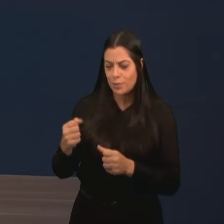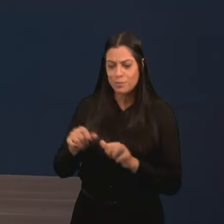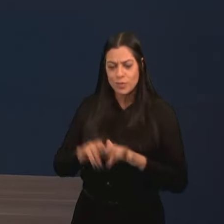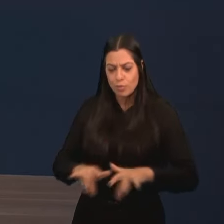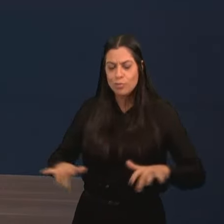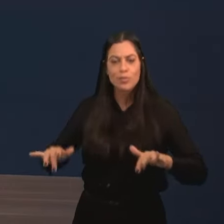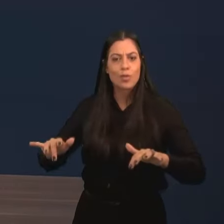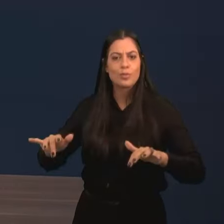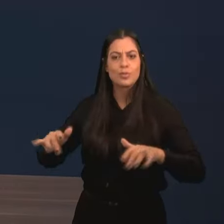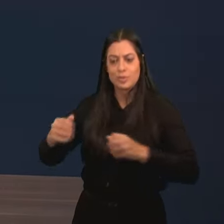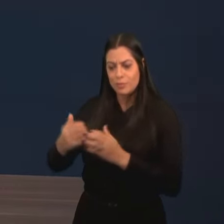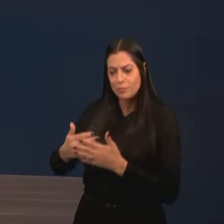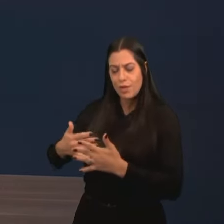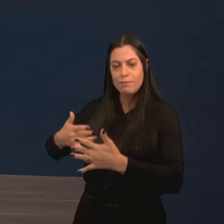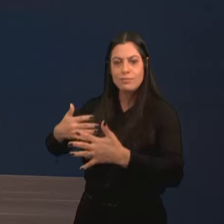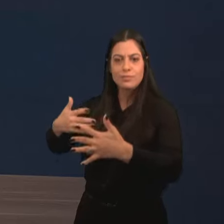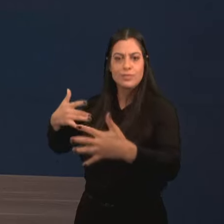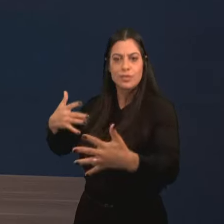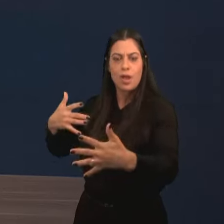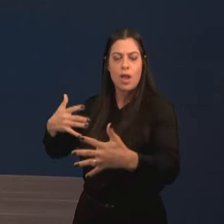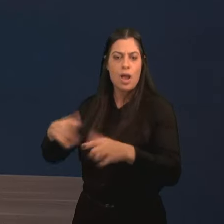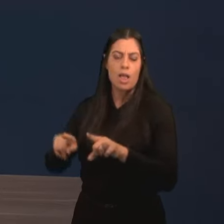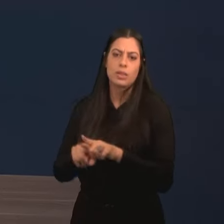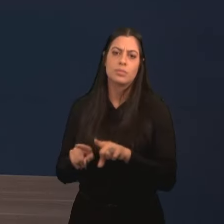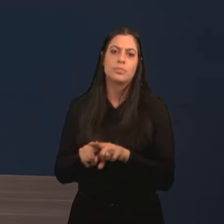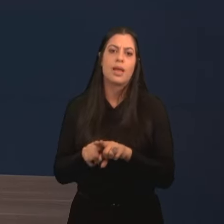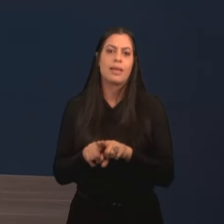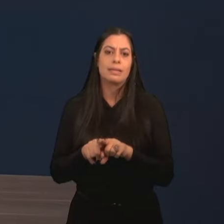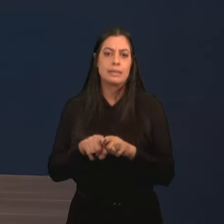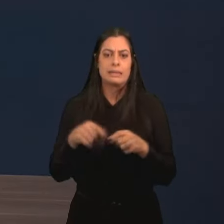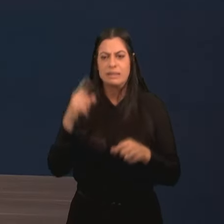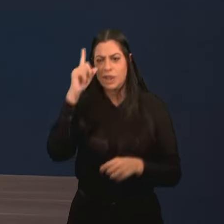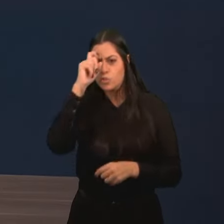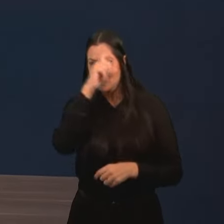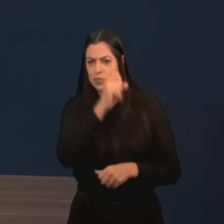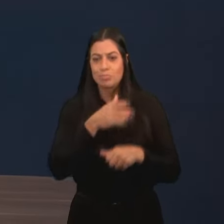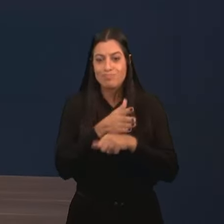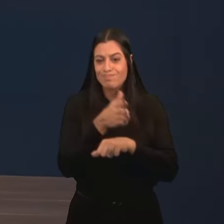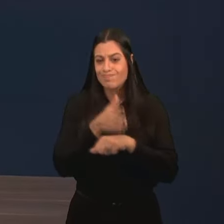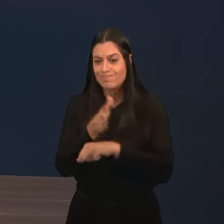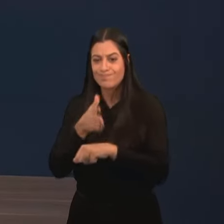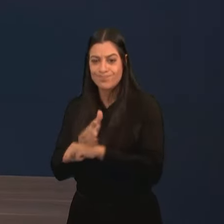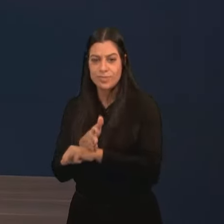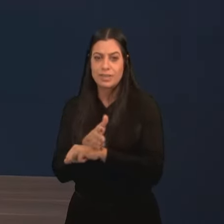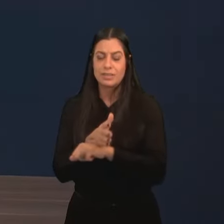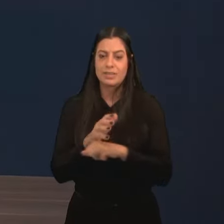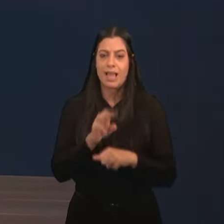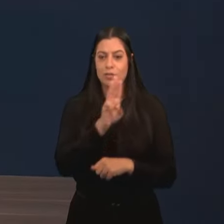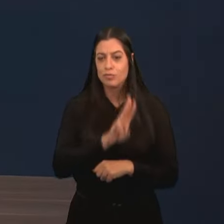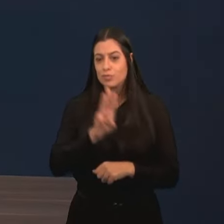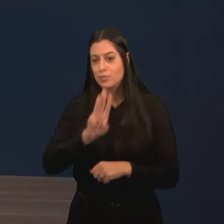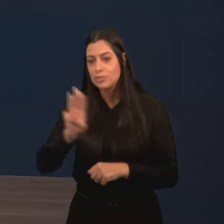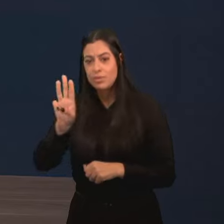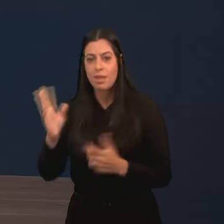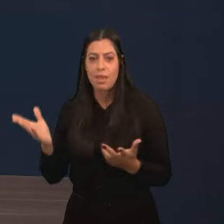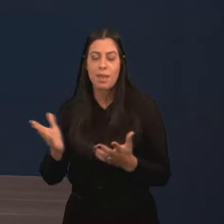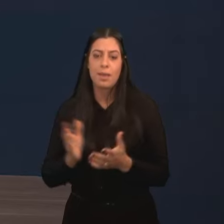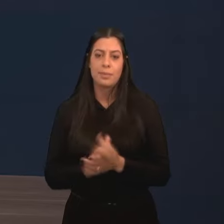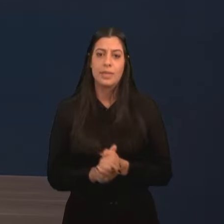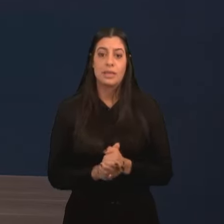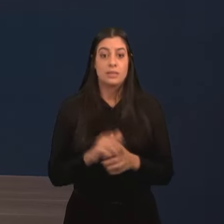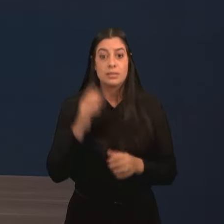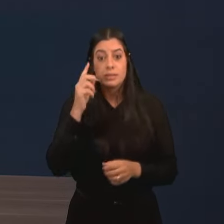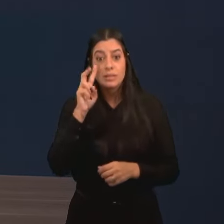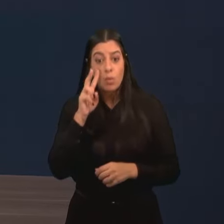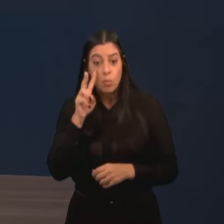evolución, una computadora usada junto con la impresora y que tiene dificultad de acceder a varios sistemas. Entonces, observen